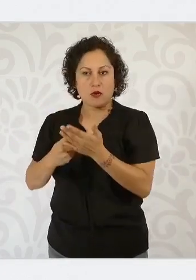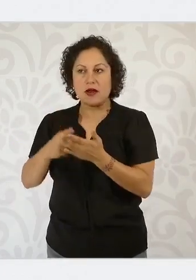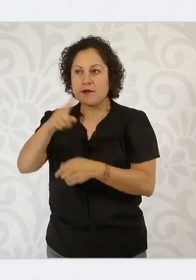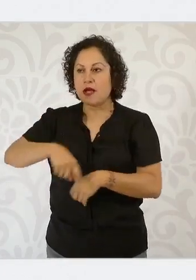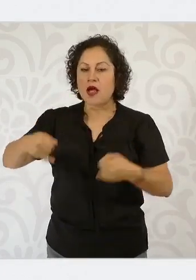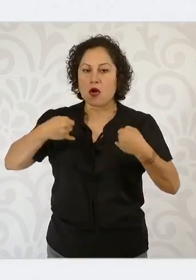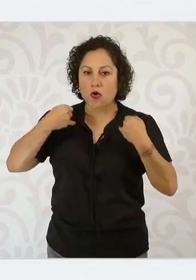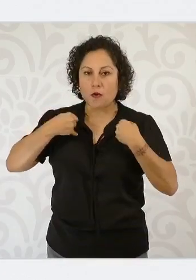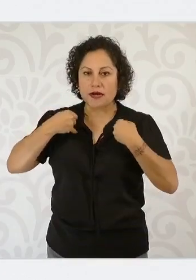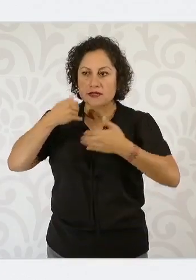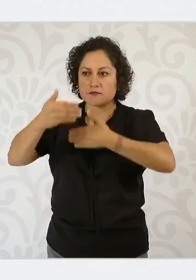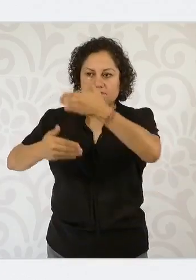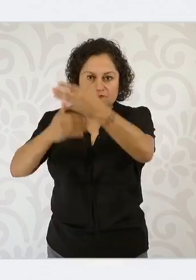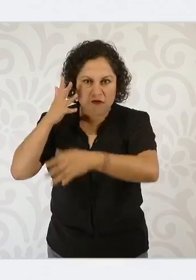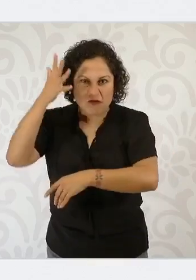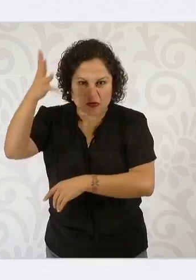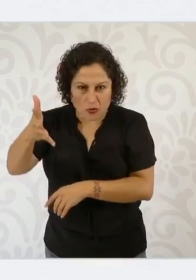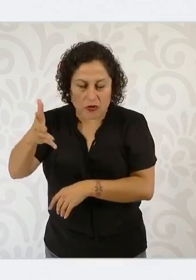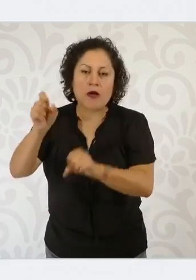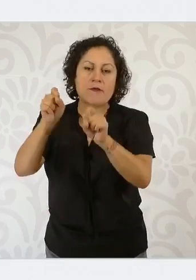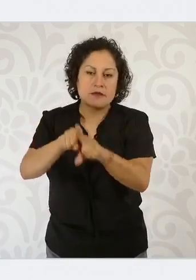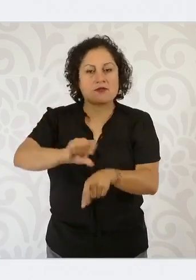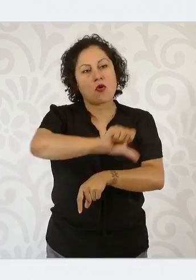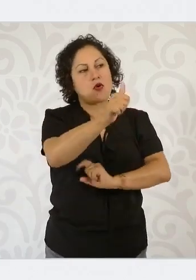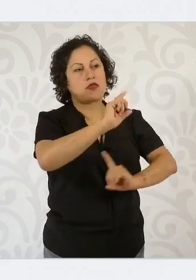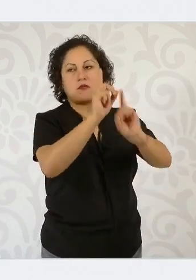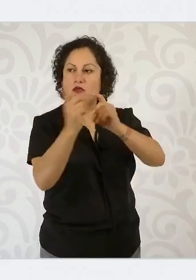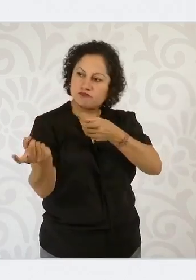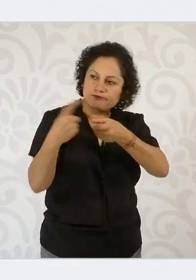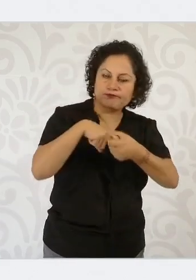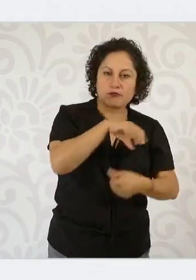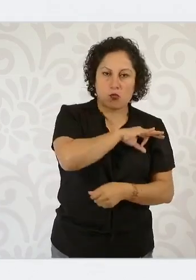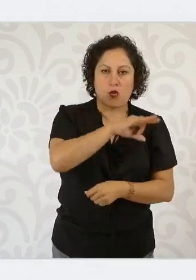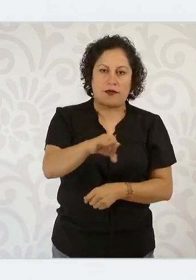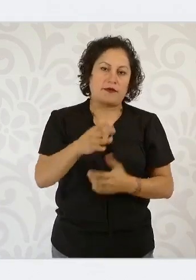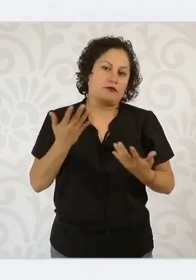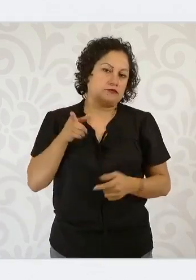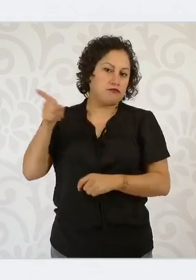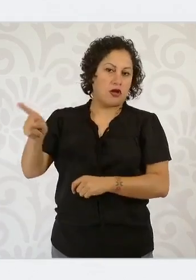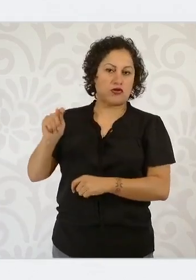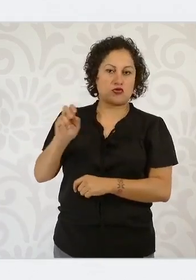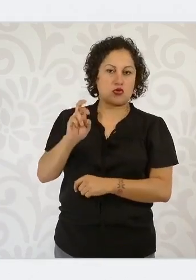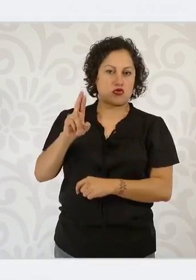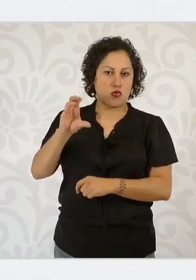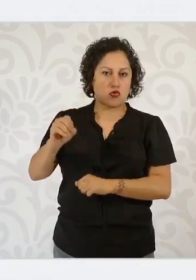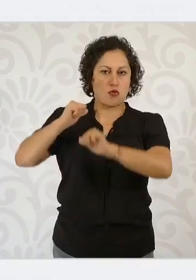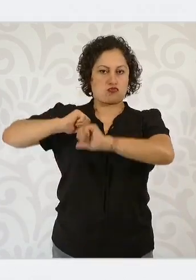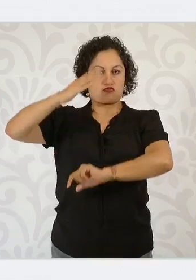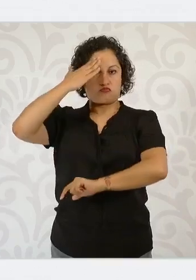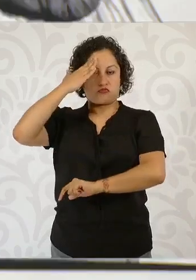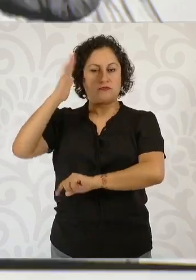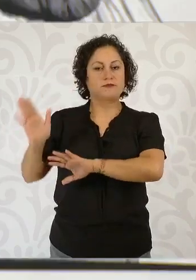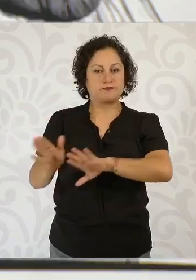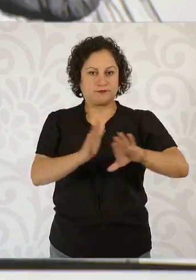desarrollarse. Esas son las dos principales tareas de Miguel Torruco, y en el caso de Rommel, pues en la